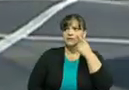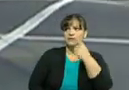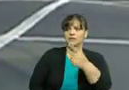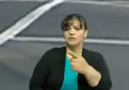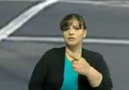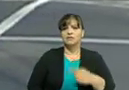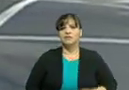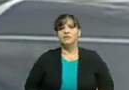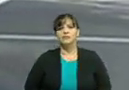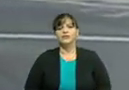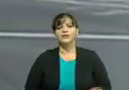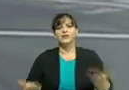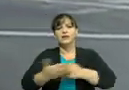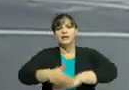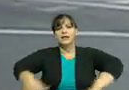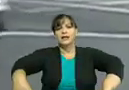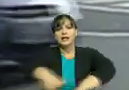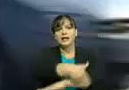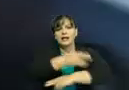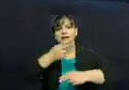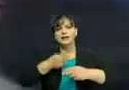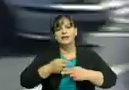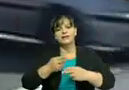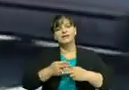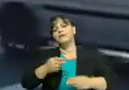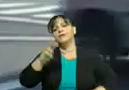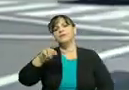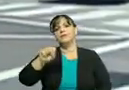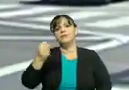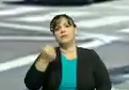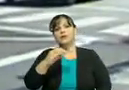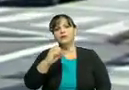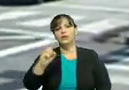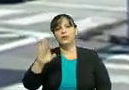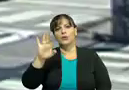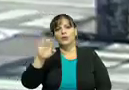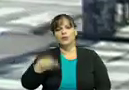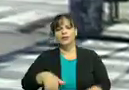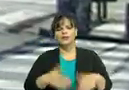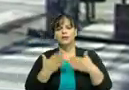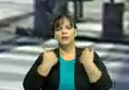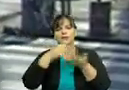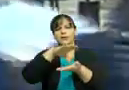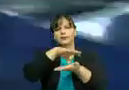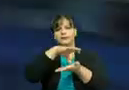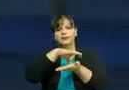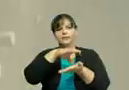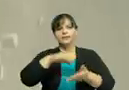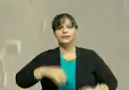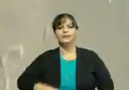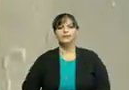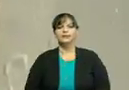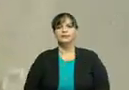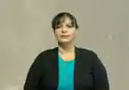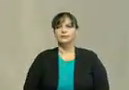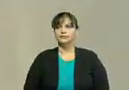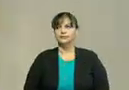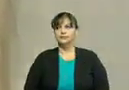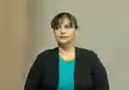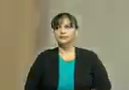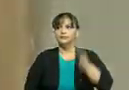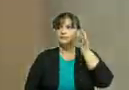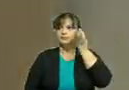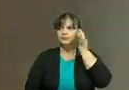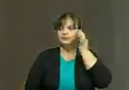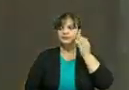El hecho se registró en las calles Piedraíta y José Mascote, barrio Orellana, centro de Guayaquil. Ana María Rosemena nos